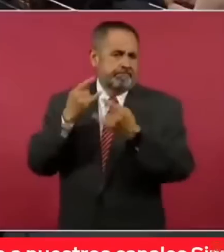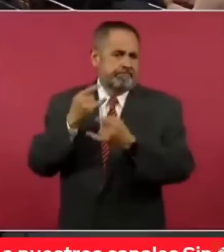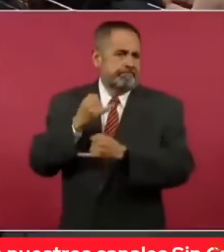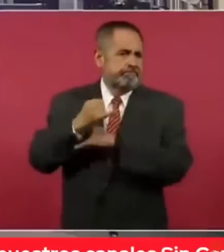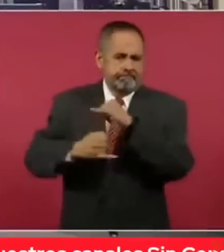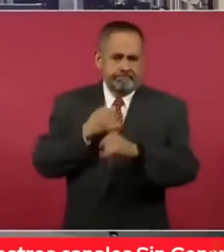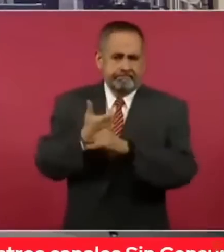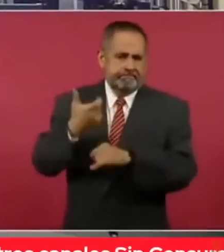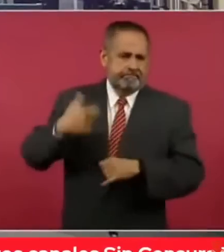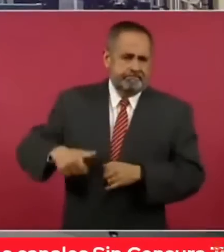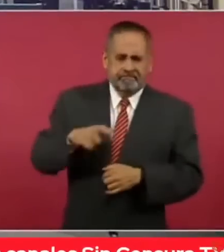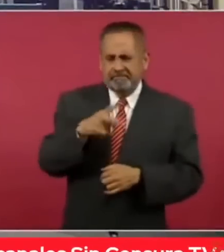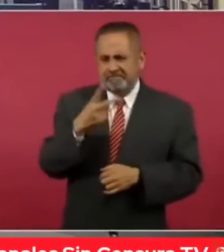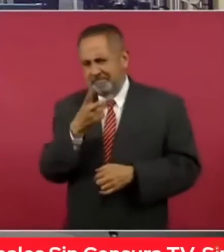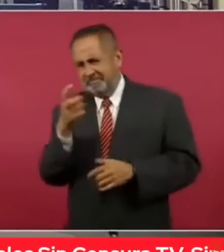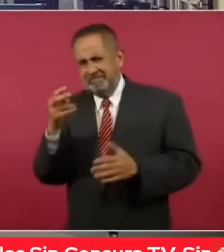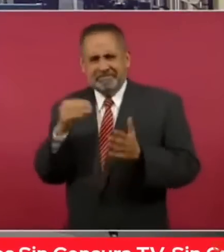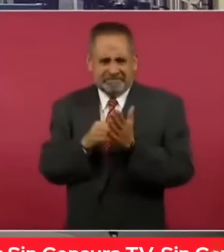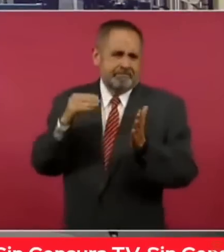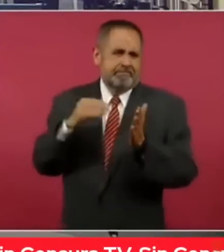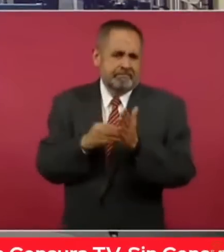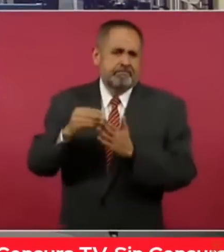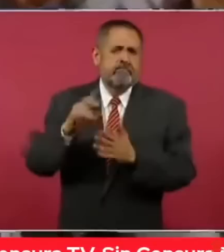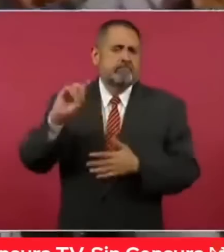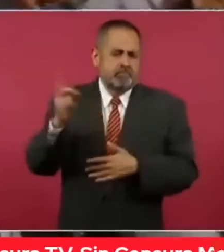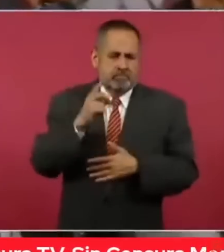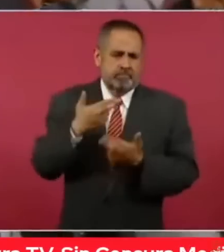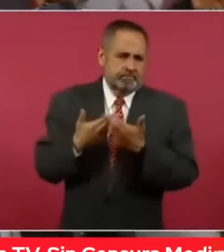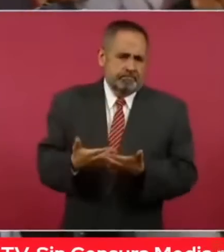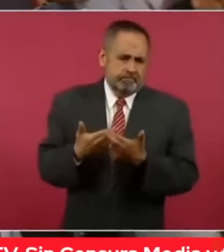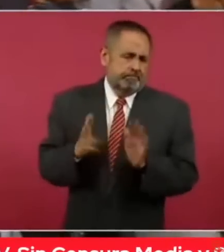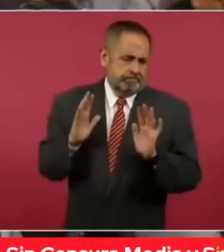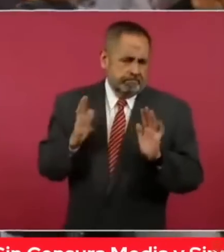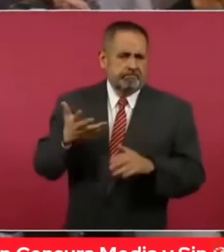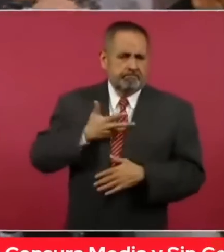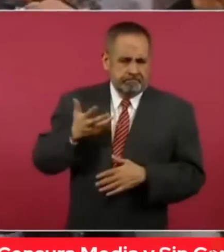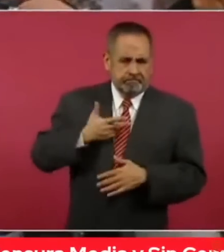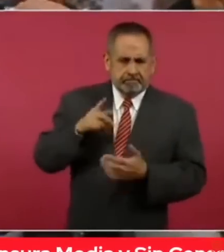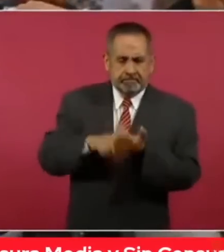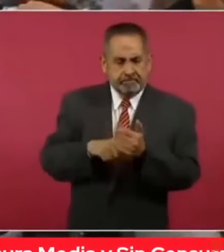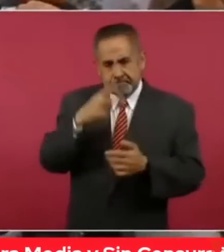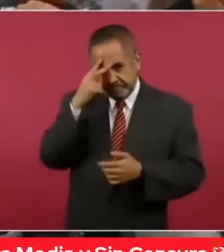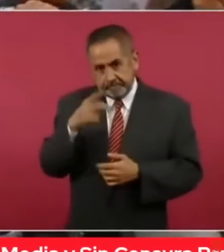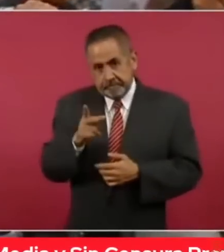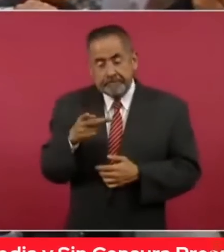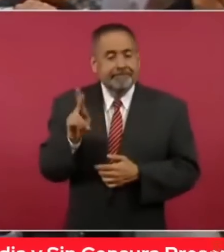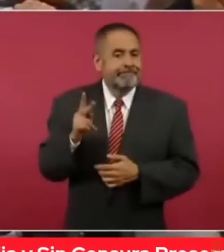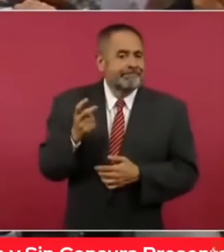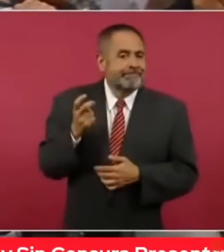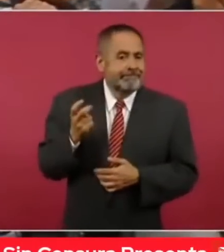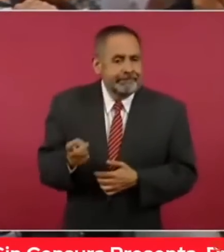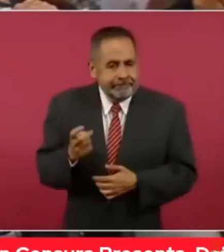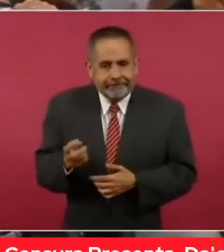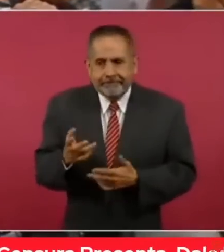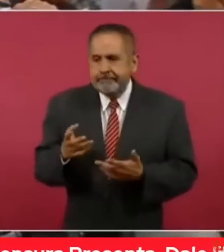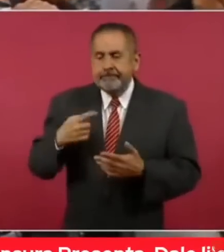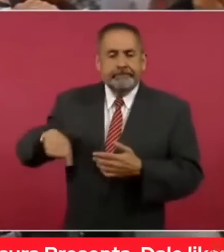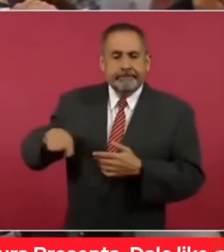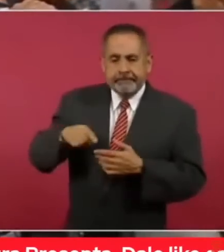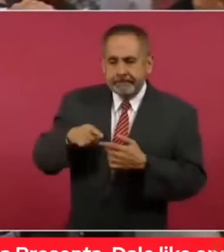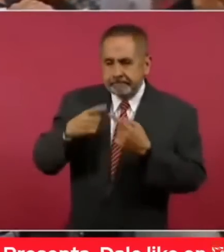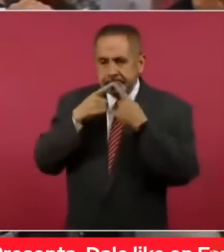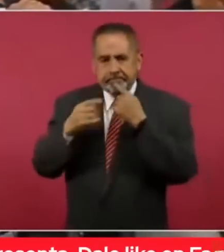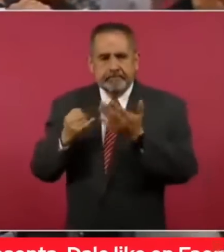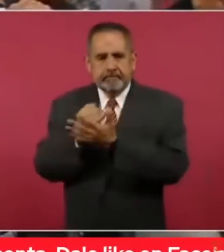históricos, más de 200 mil millones de dólares, según datos más recientes. Aunque este tipo de decisiones no